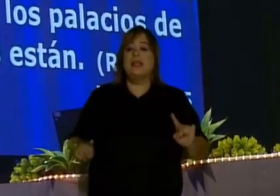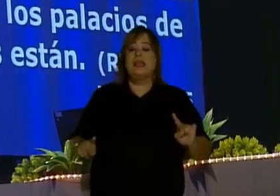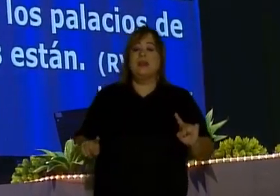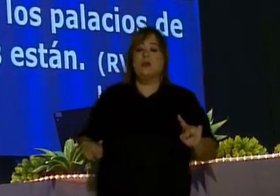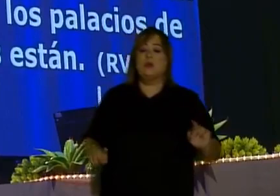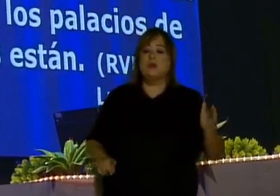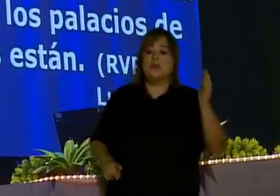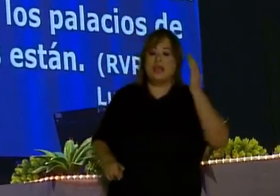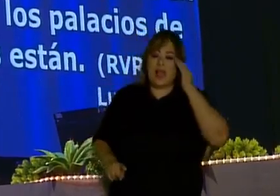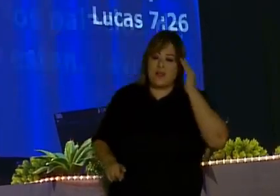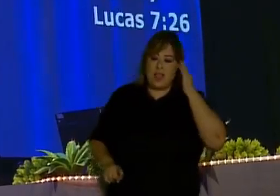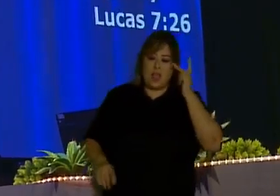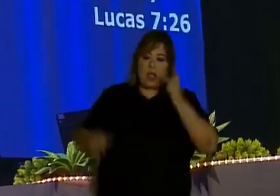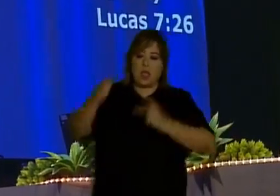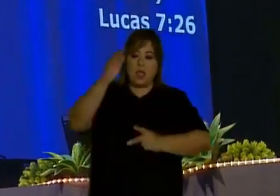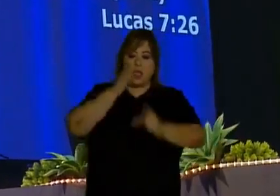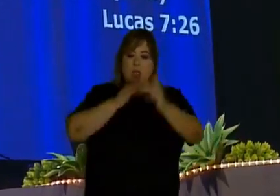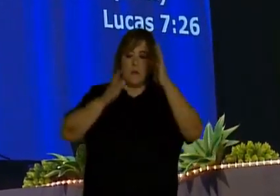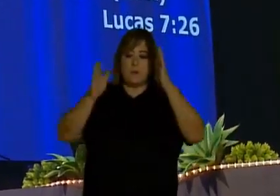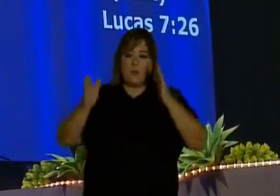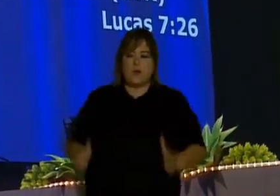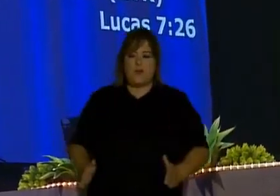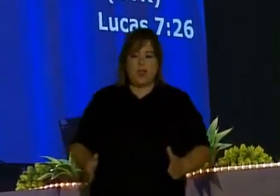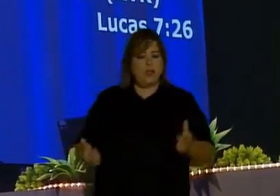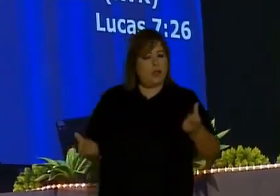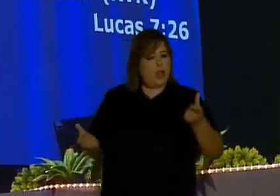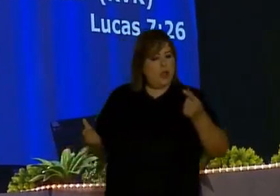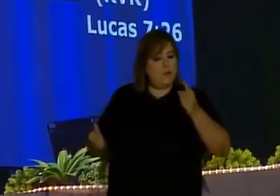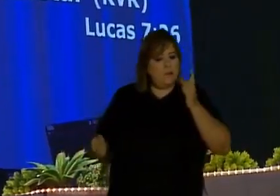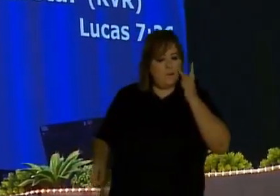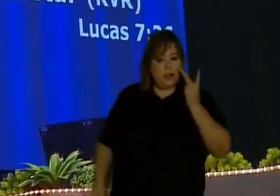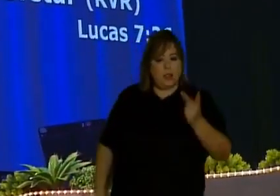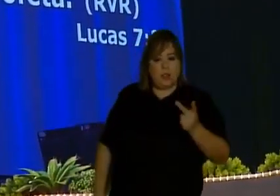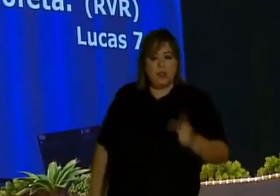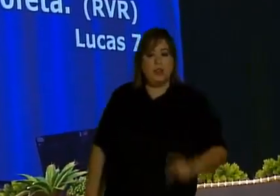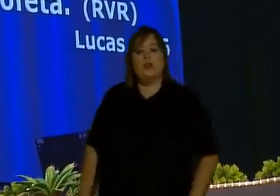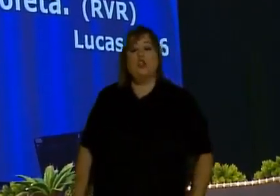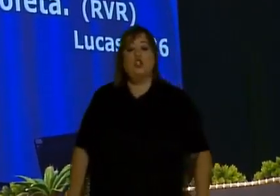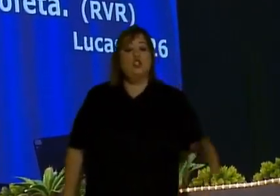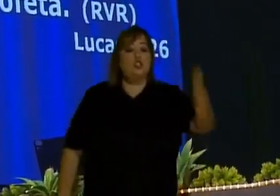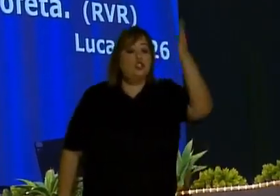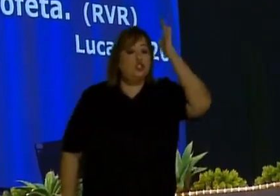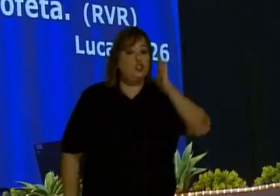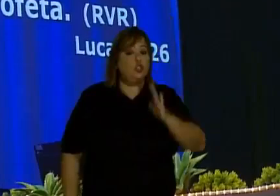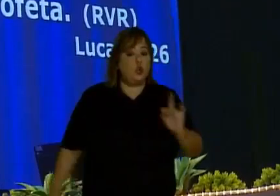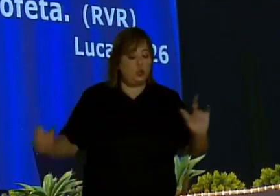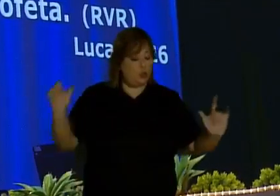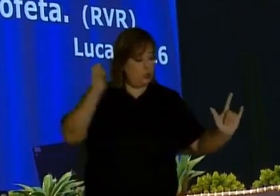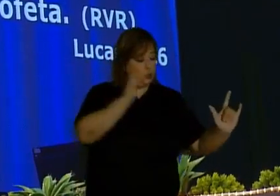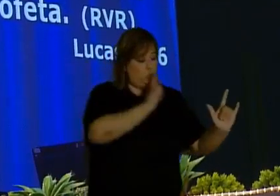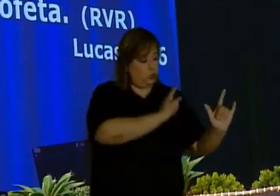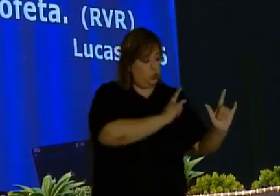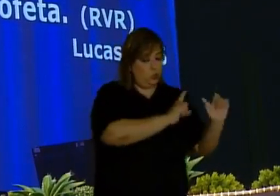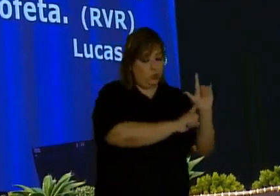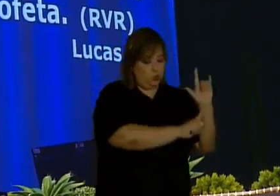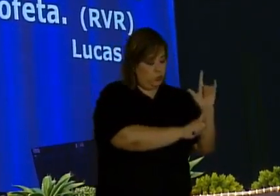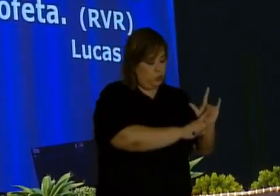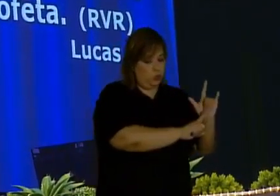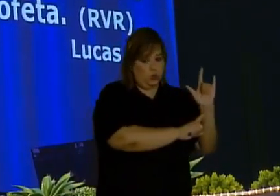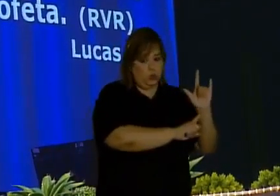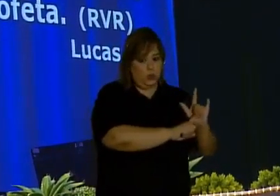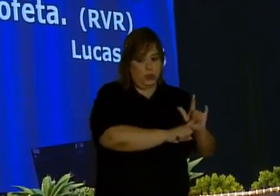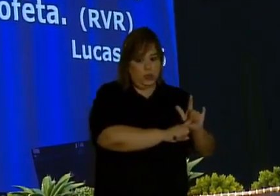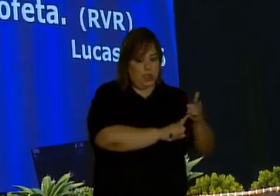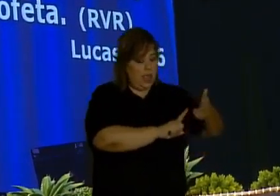ver? A un profeta. Mira lo que hace Jesús. Hermano, vea que mucho nos ama el Señor. El amor del Señor es tan grande que